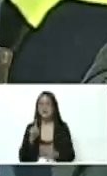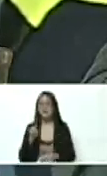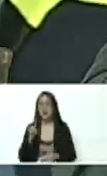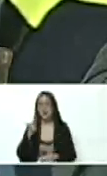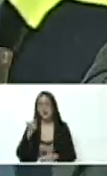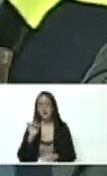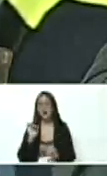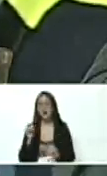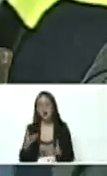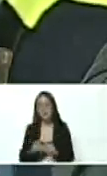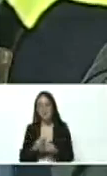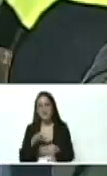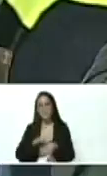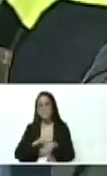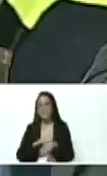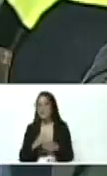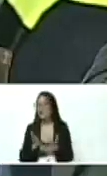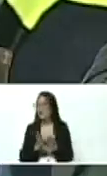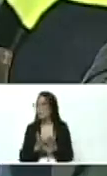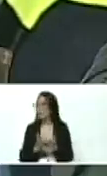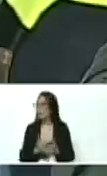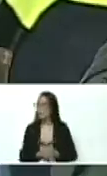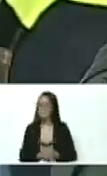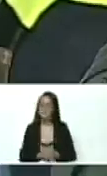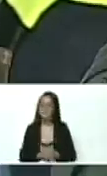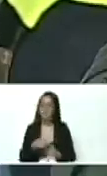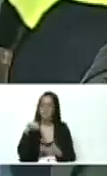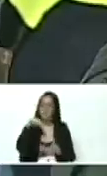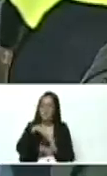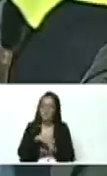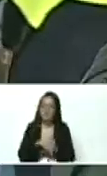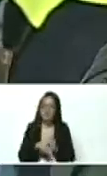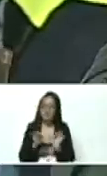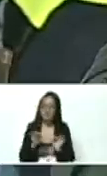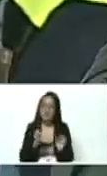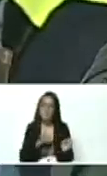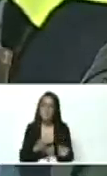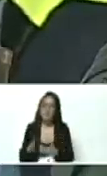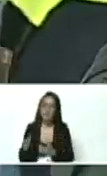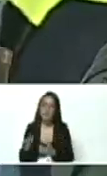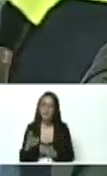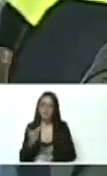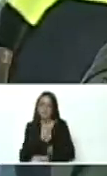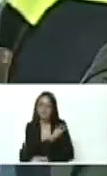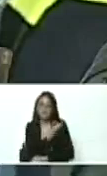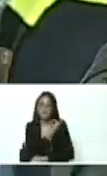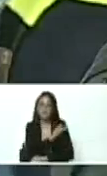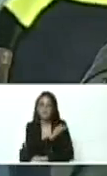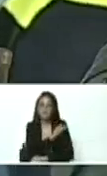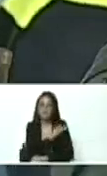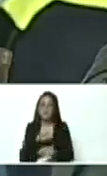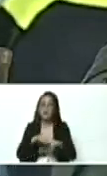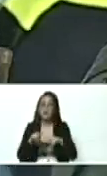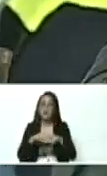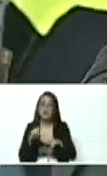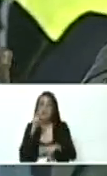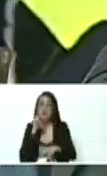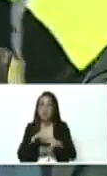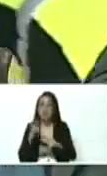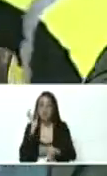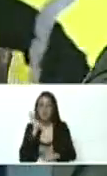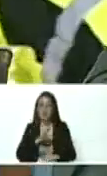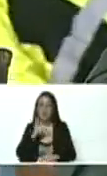nos acompañan los médicos en las escuelas para profundizar el plan de inmunización de los niños y niñas de